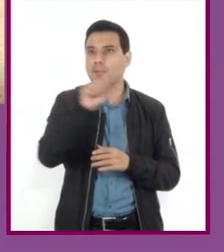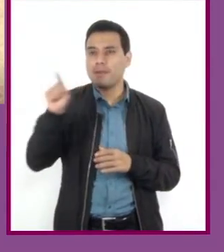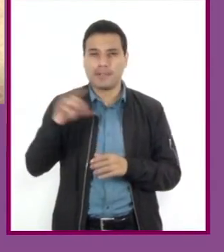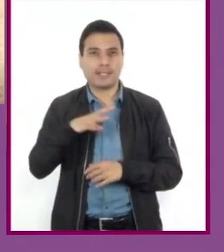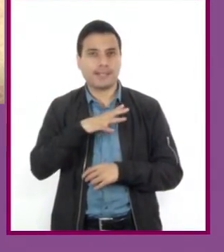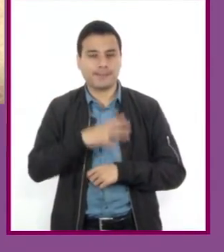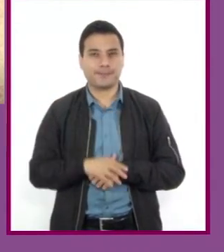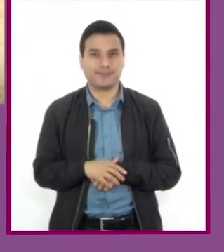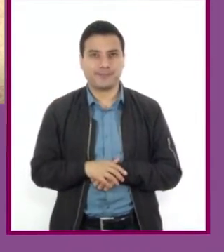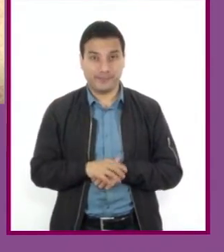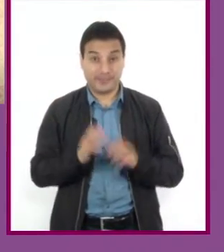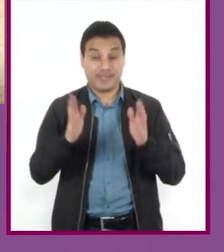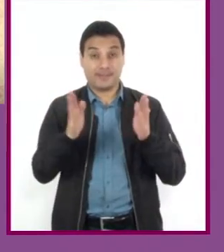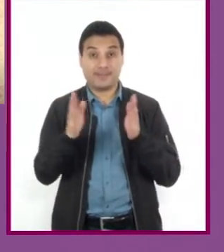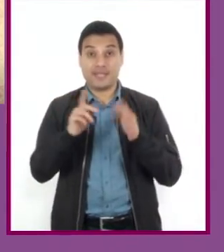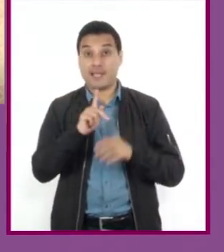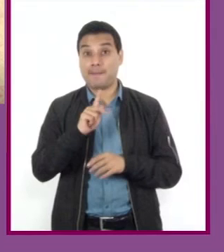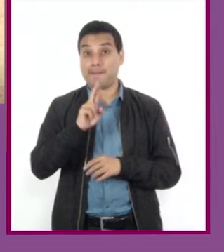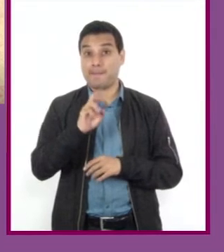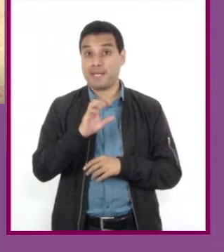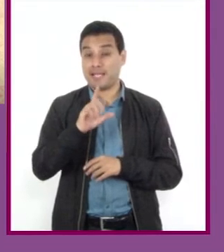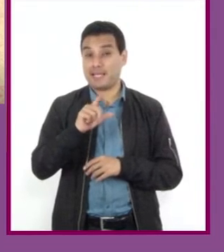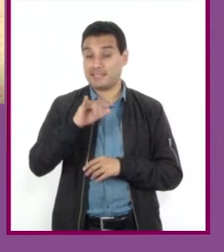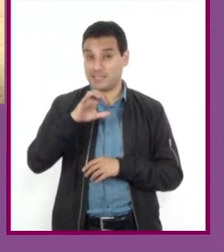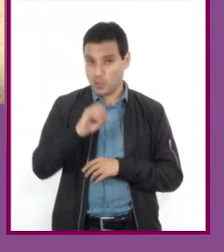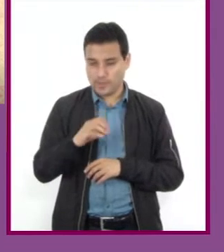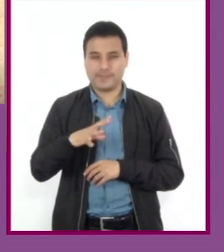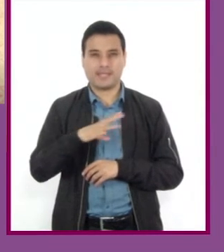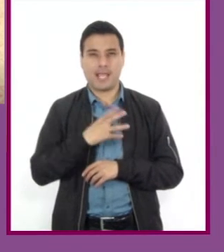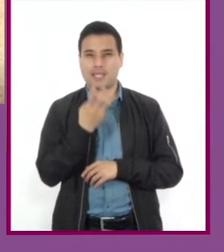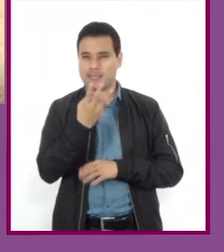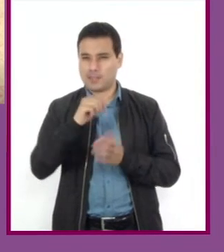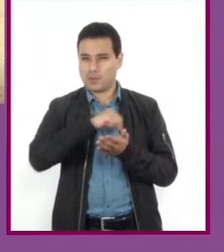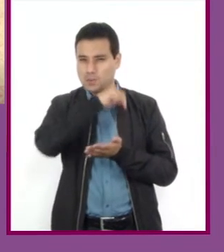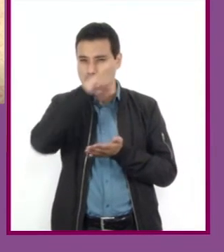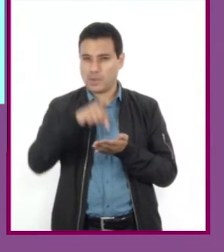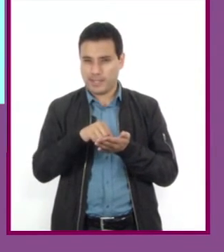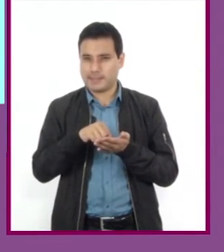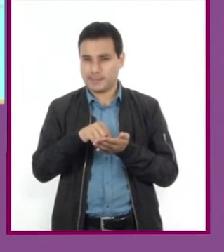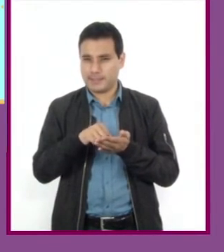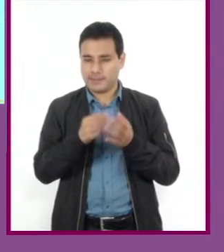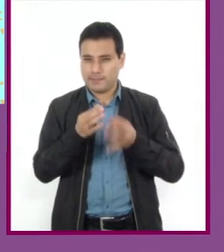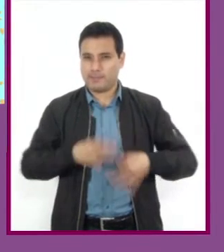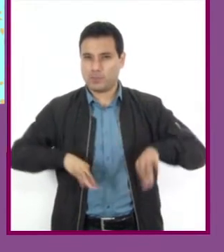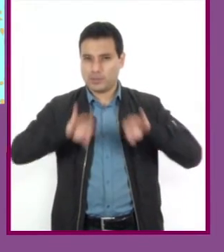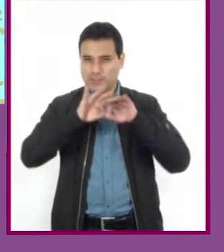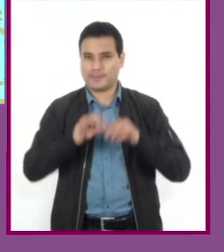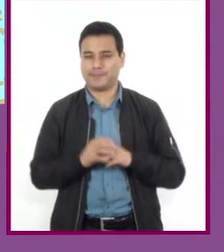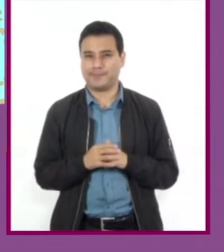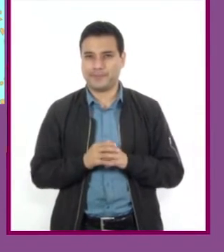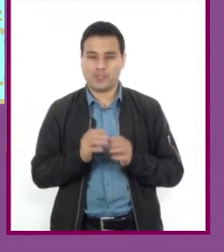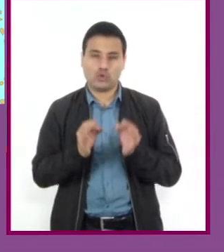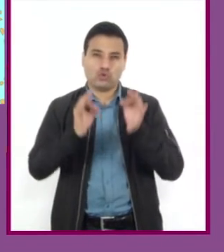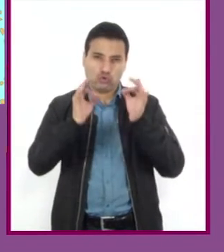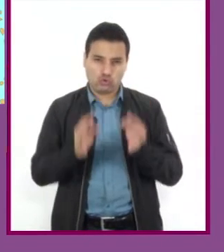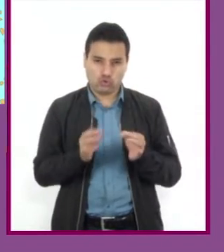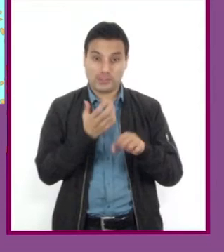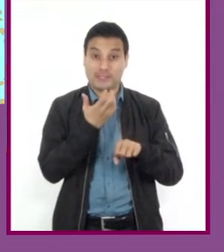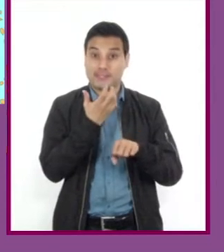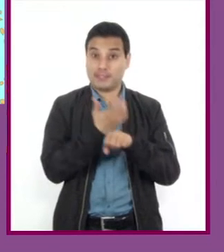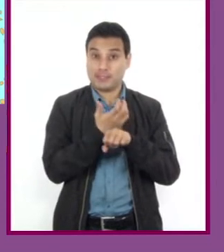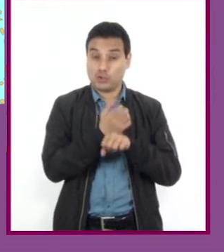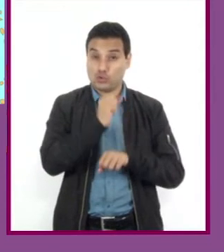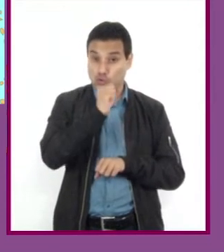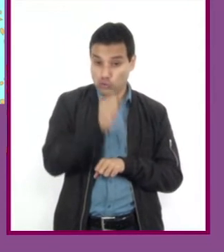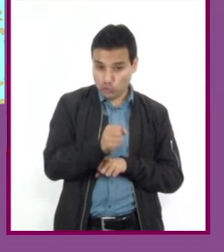Durante el periodo preclásico, se desarrollaron tres superáreas culturales que comprenden los territorios actuales del sur de los Estados Unidos de América,